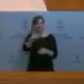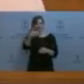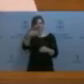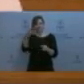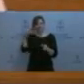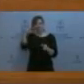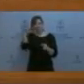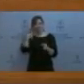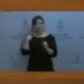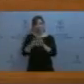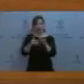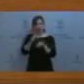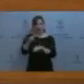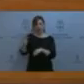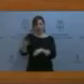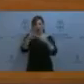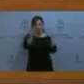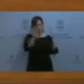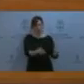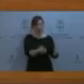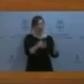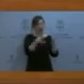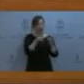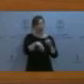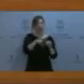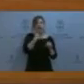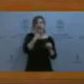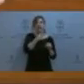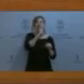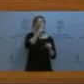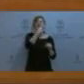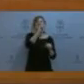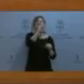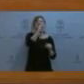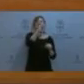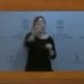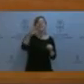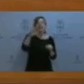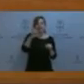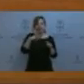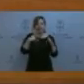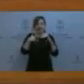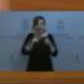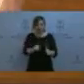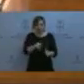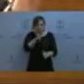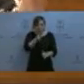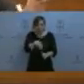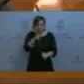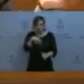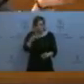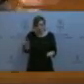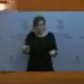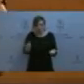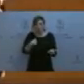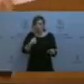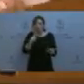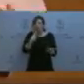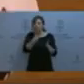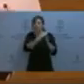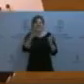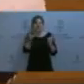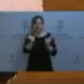A usted no le oí nunca ni decir ye, nunca. Nunca. No descarto nada, naturalmente.